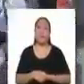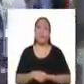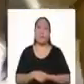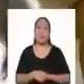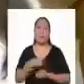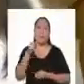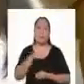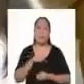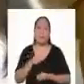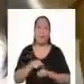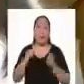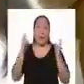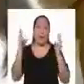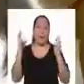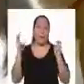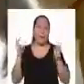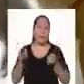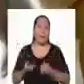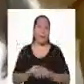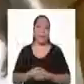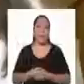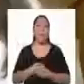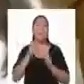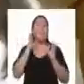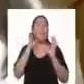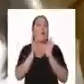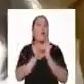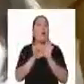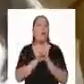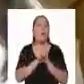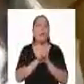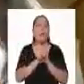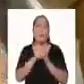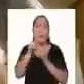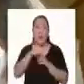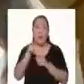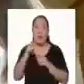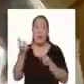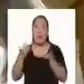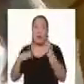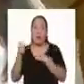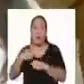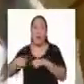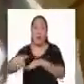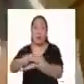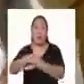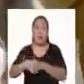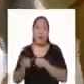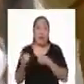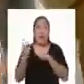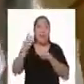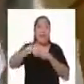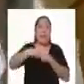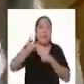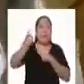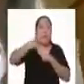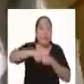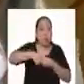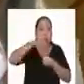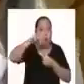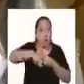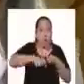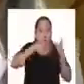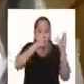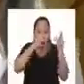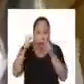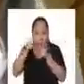El tema de, por ejemplo, que sean incluidos en esta parte del sistema de vigilancias que deben haber